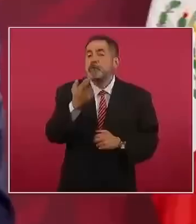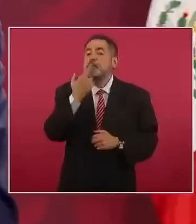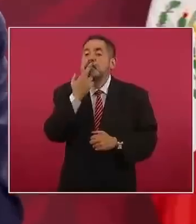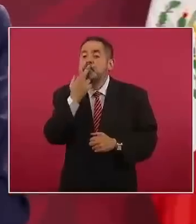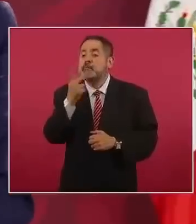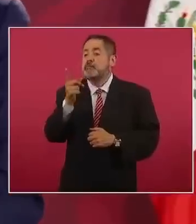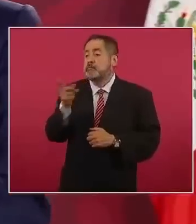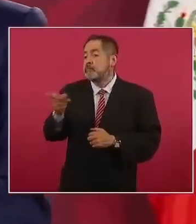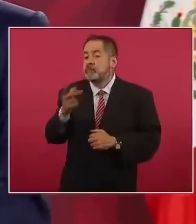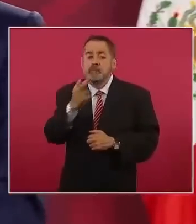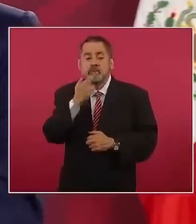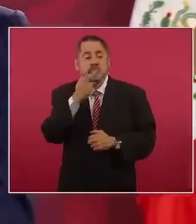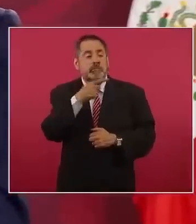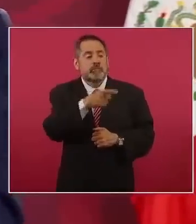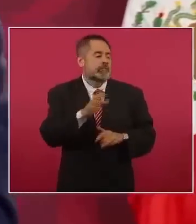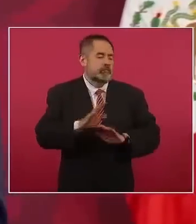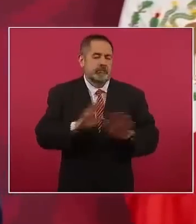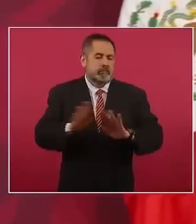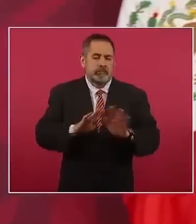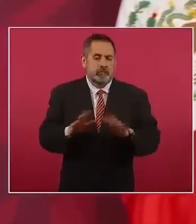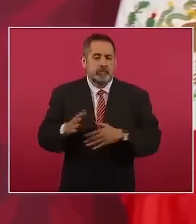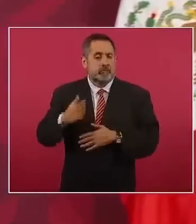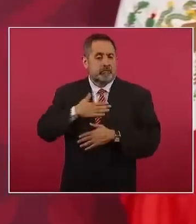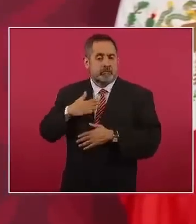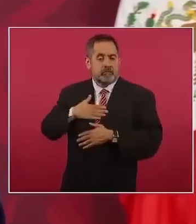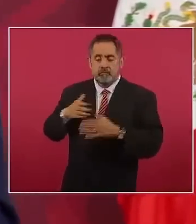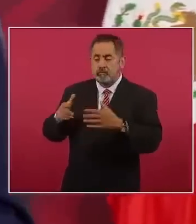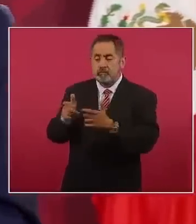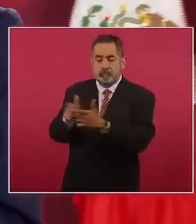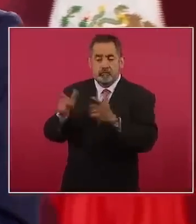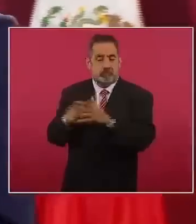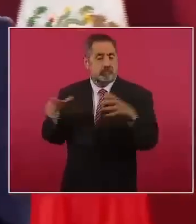Los que pertenecen a nuestro movimiento,